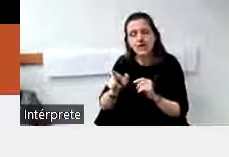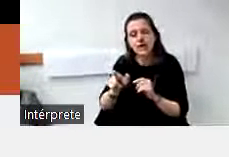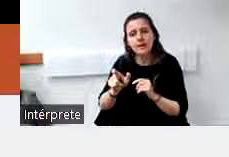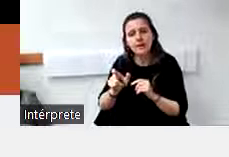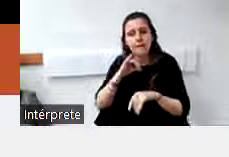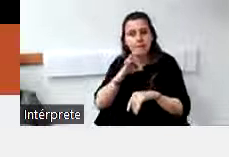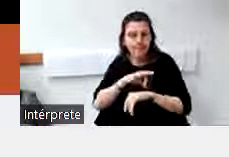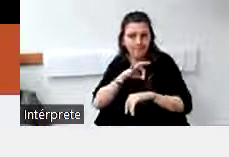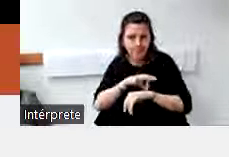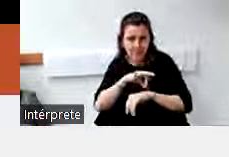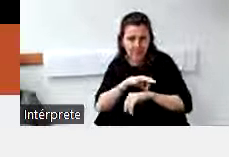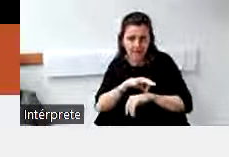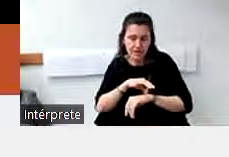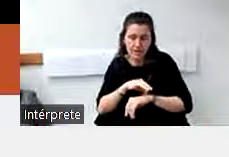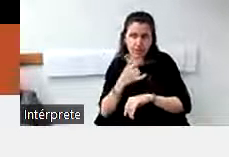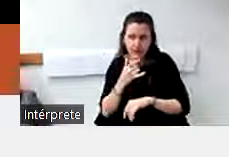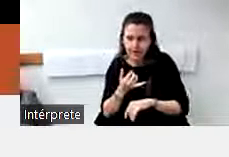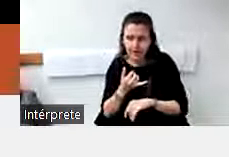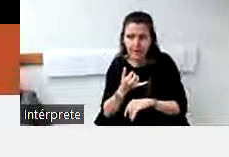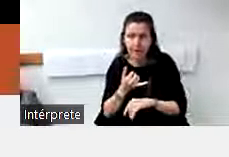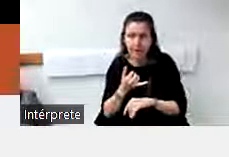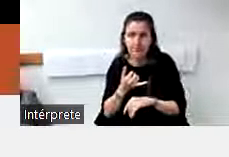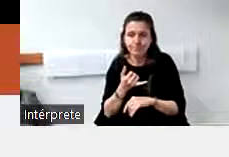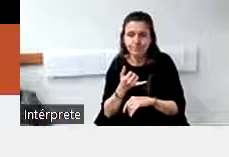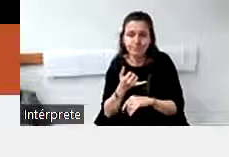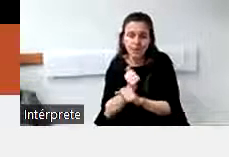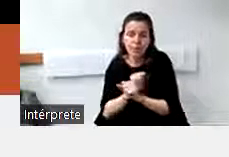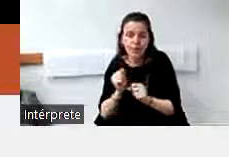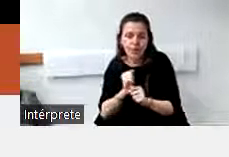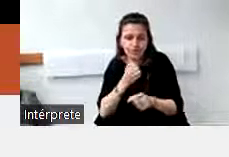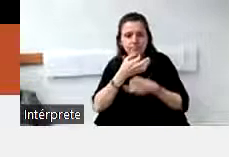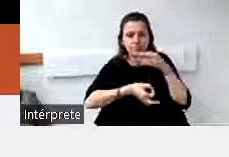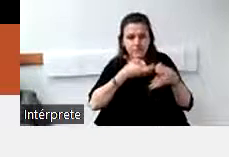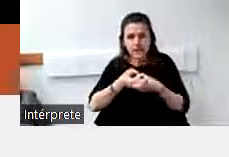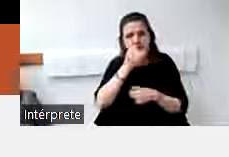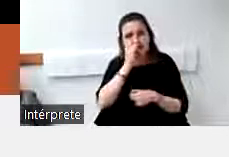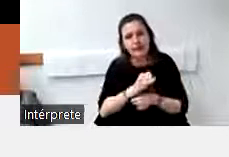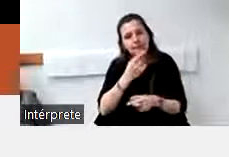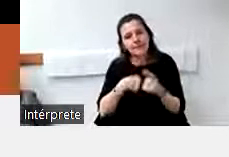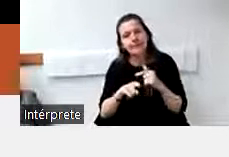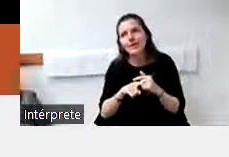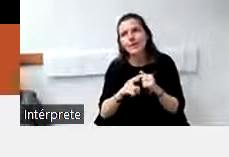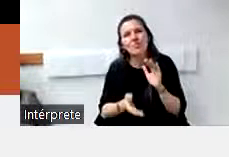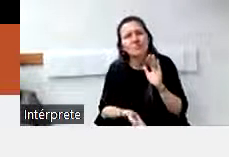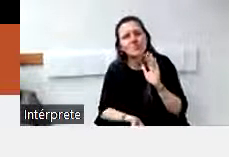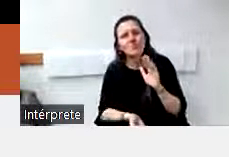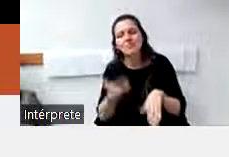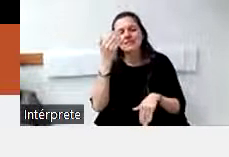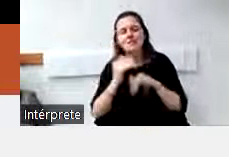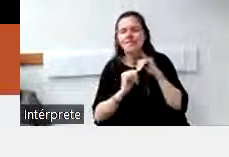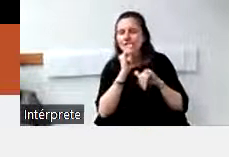ser sobre todo la mamá o el papá. Quien tenga el canal directo de